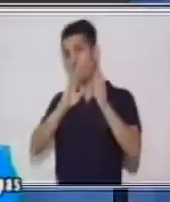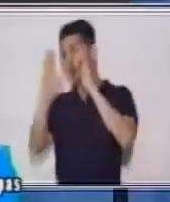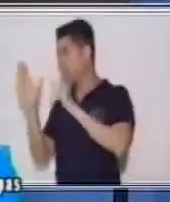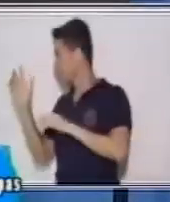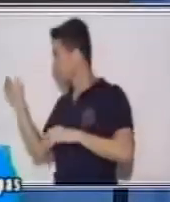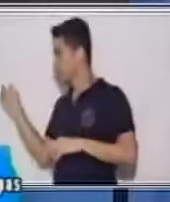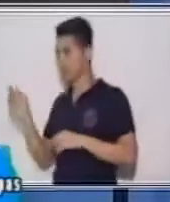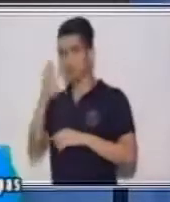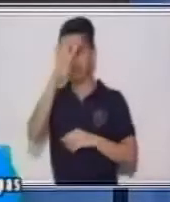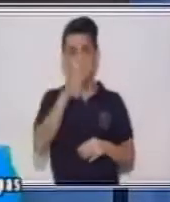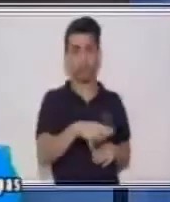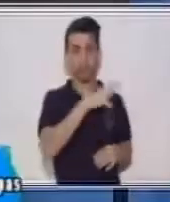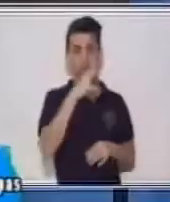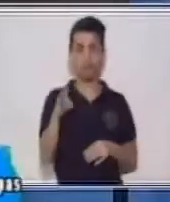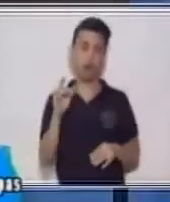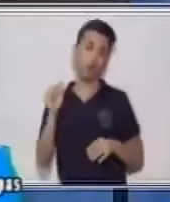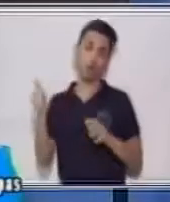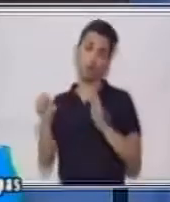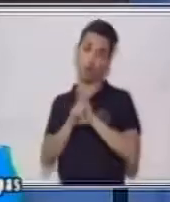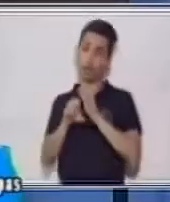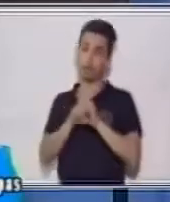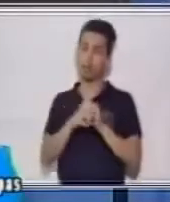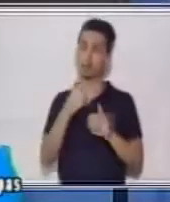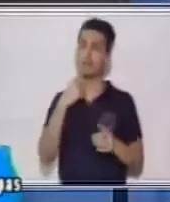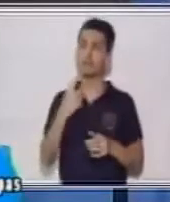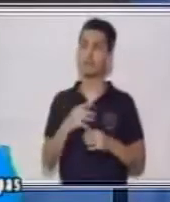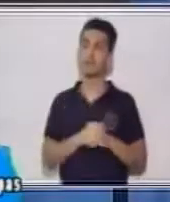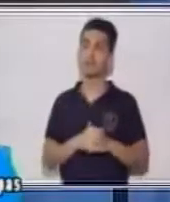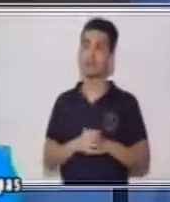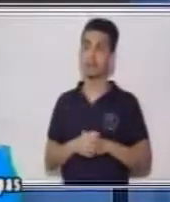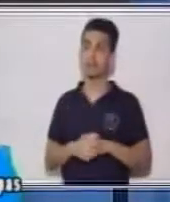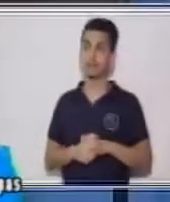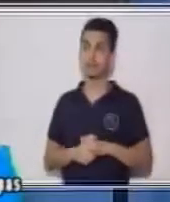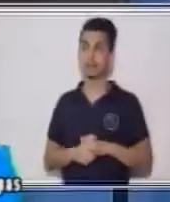otra tabla, este otro ejemplo, y dice